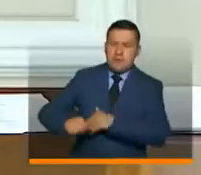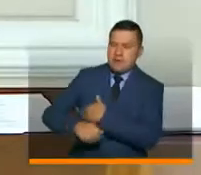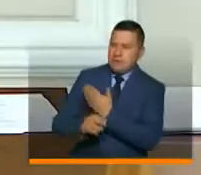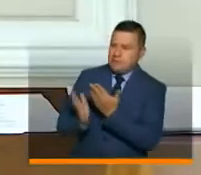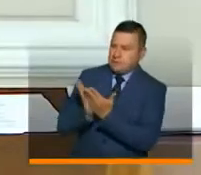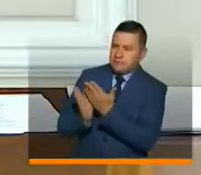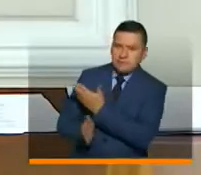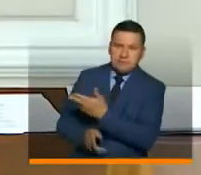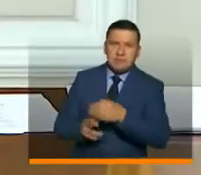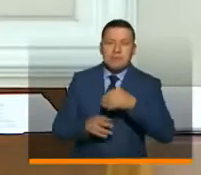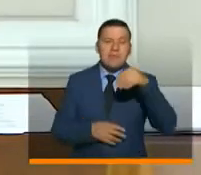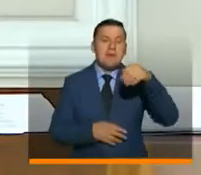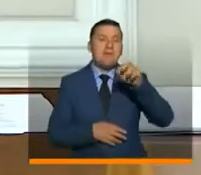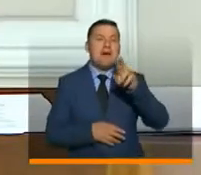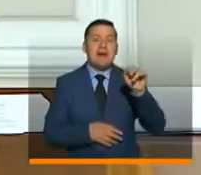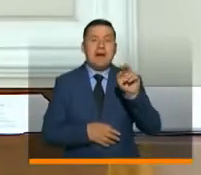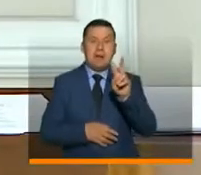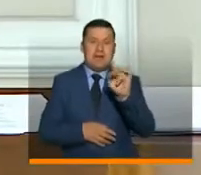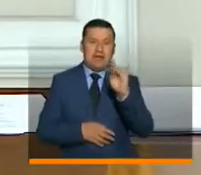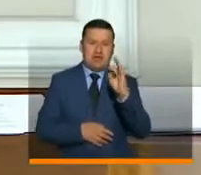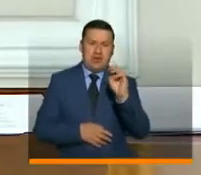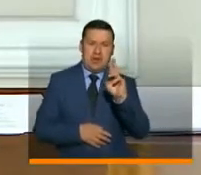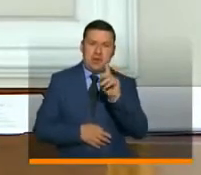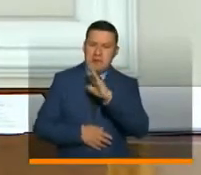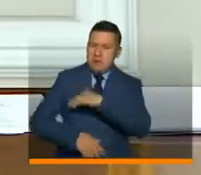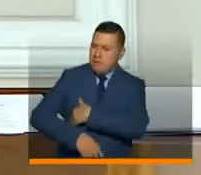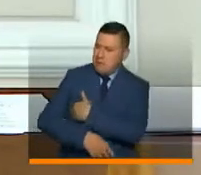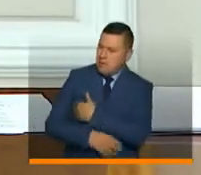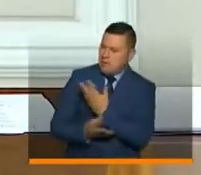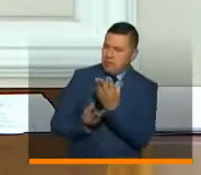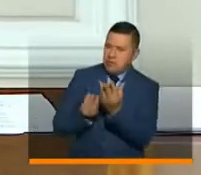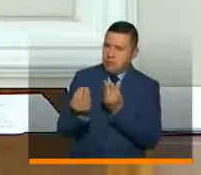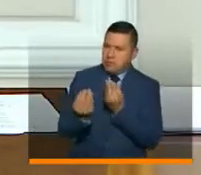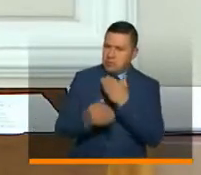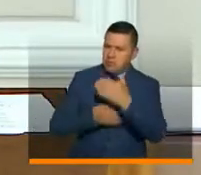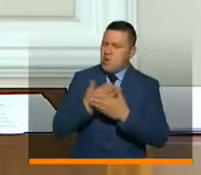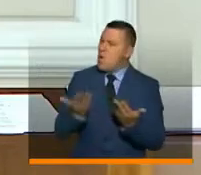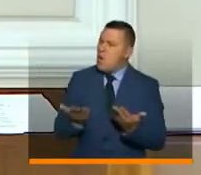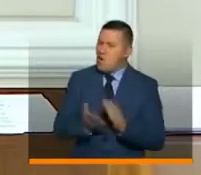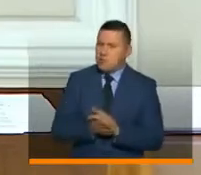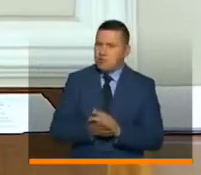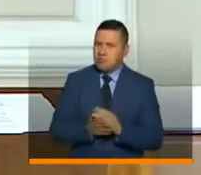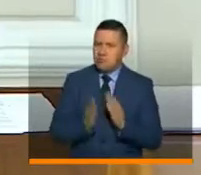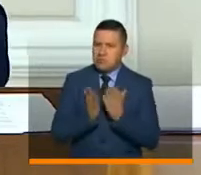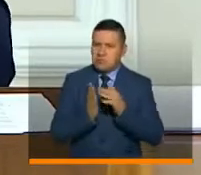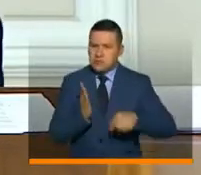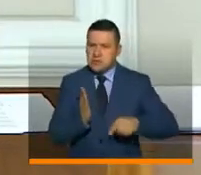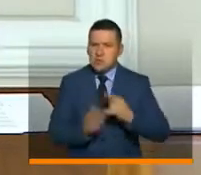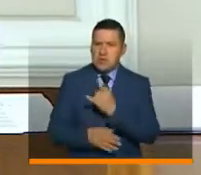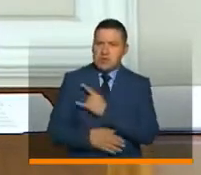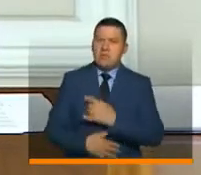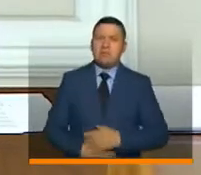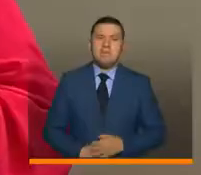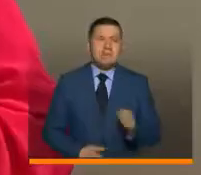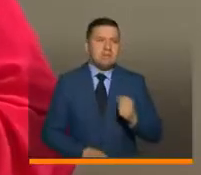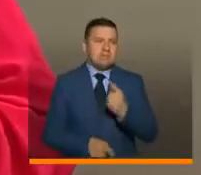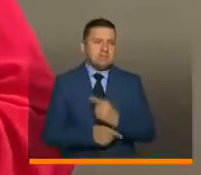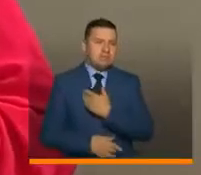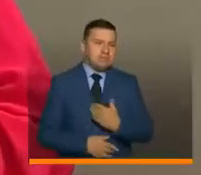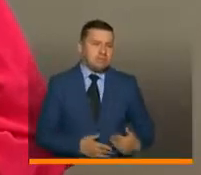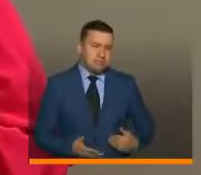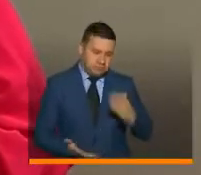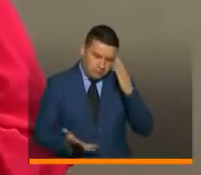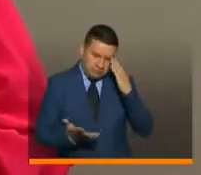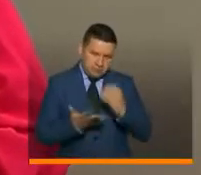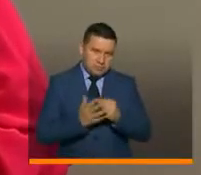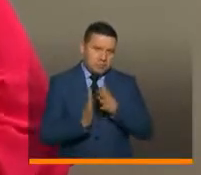ministra de Educación, la doctora María Victoria Angulo. Ministra, alternancia, avances, tanto a nivel escolar y educación superior. Sí, presidente, muy concretos,